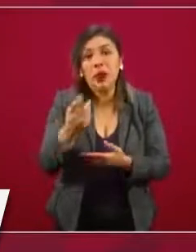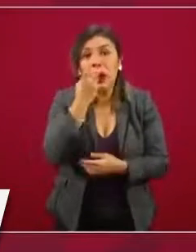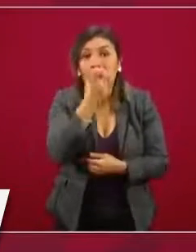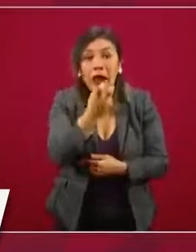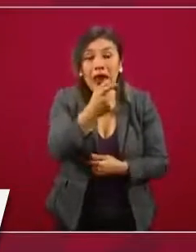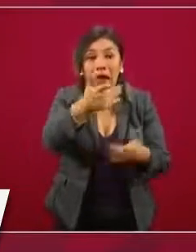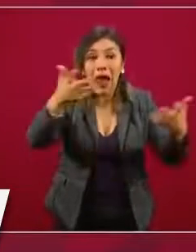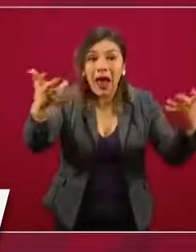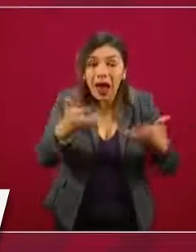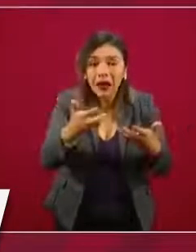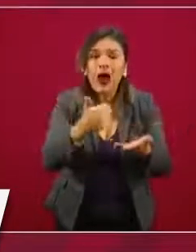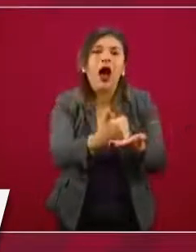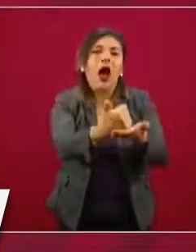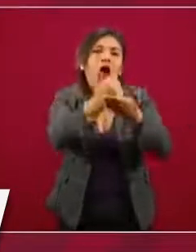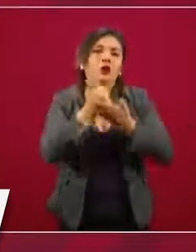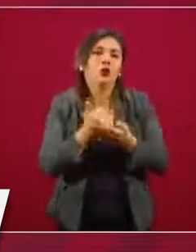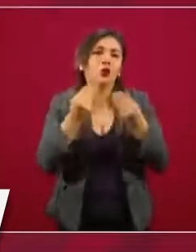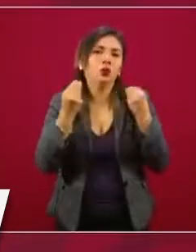ayuda bastante.